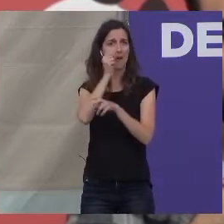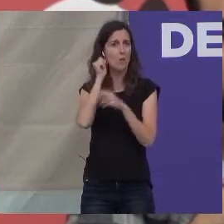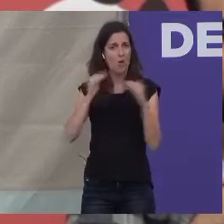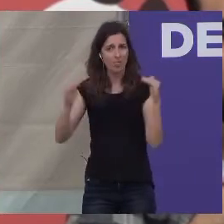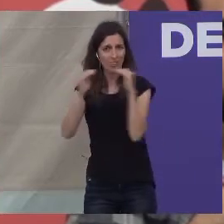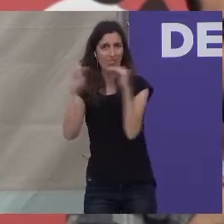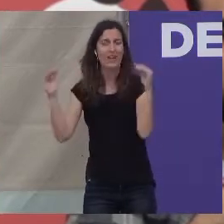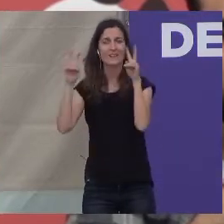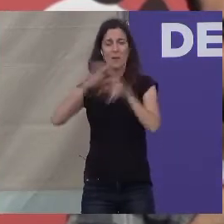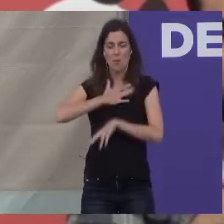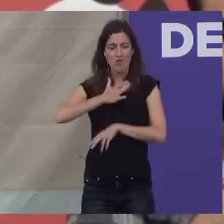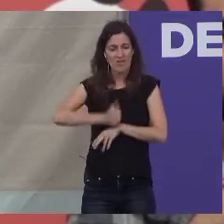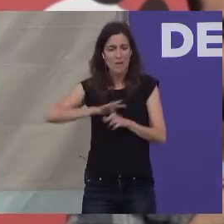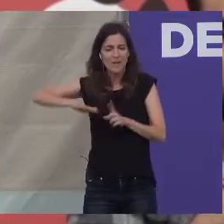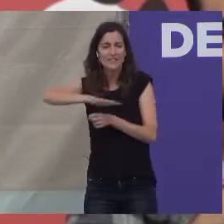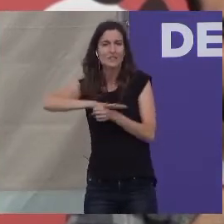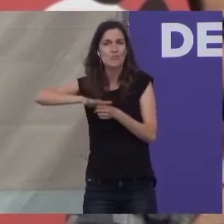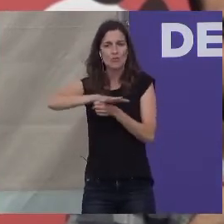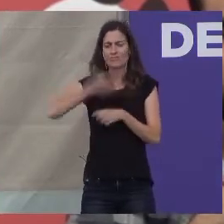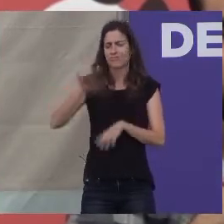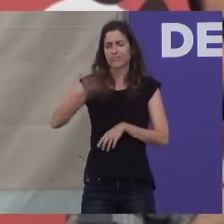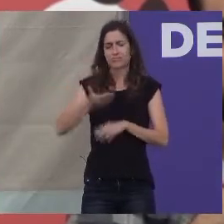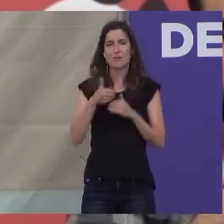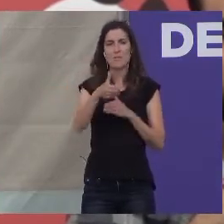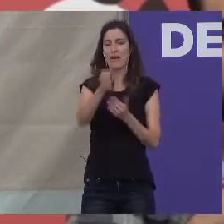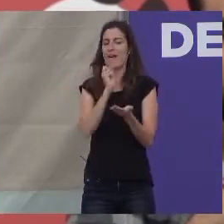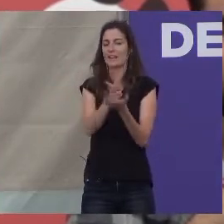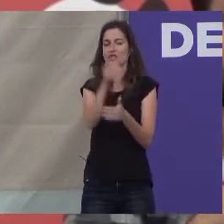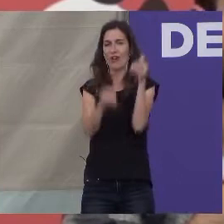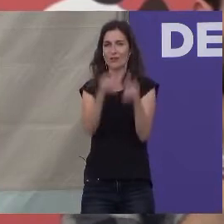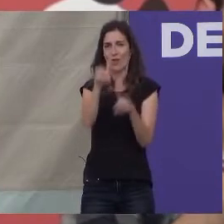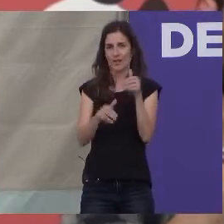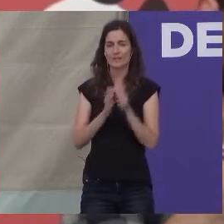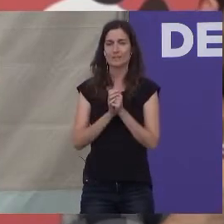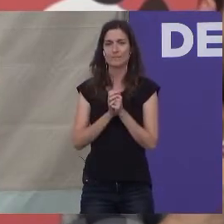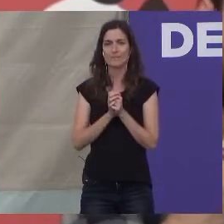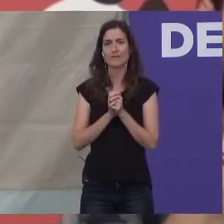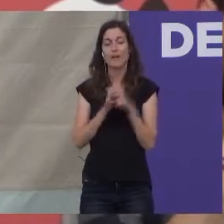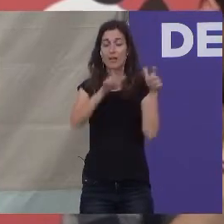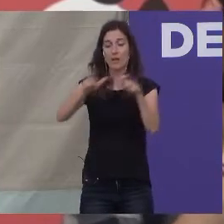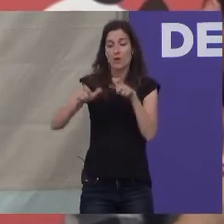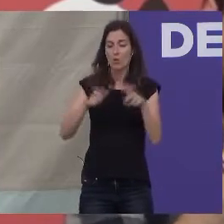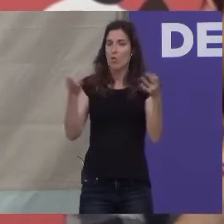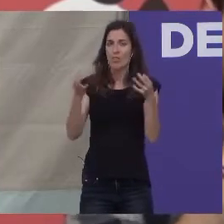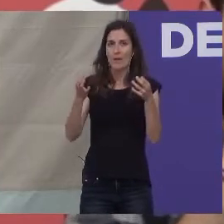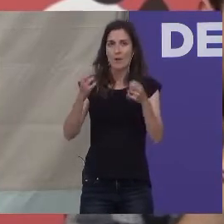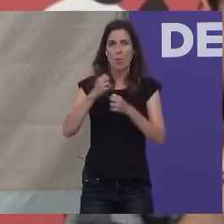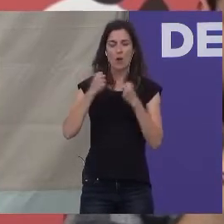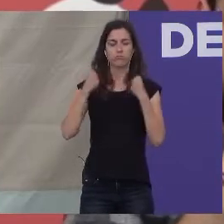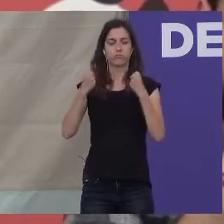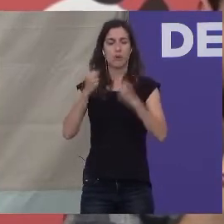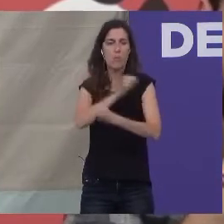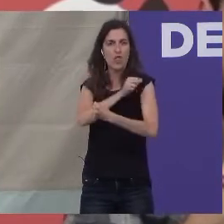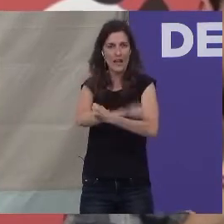en municipalismo, muy importante de cara a los próximos retos electorales. Los círculos deben empoderarse.